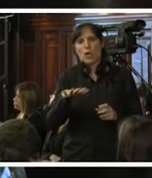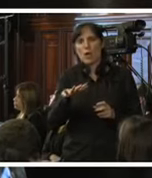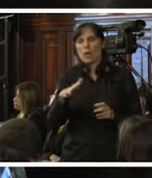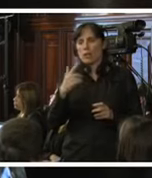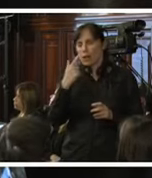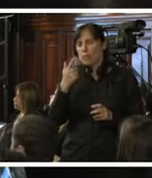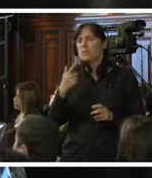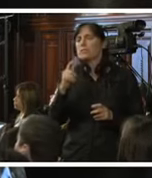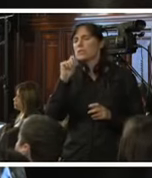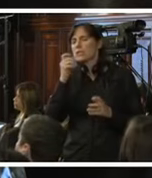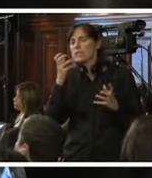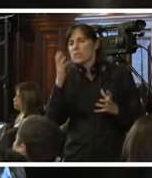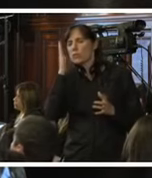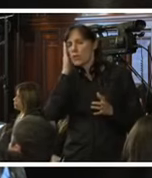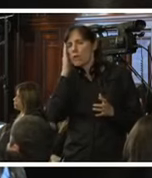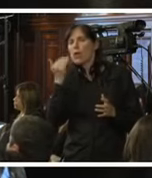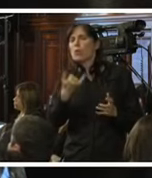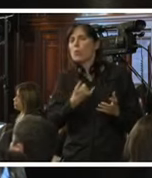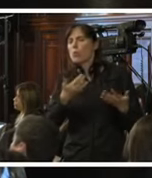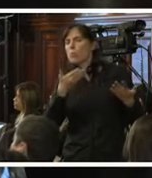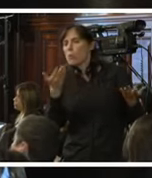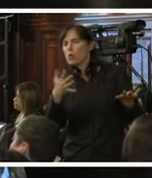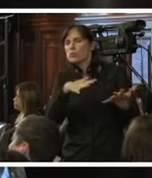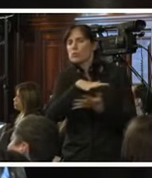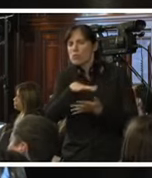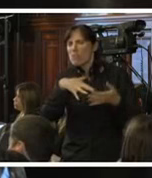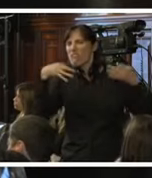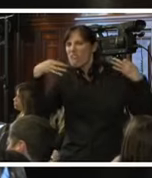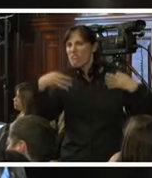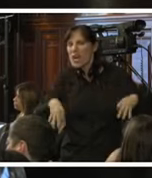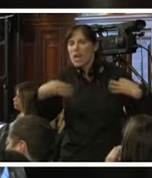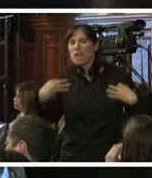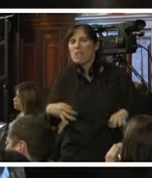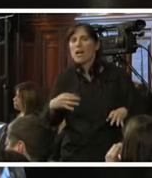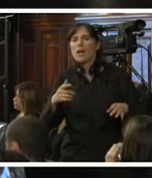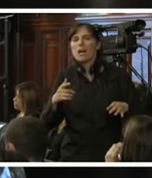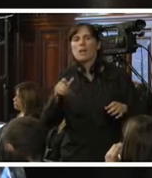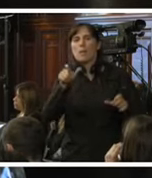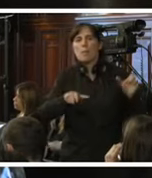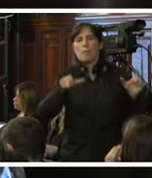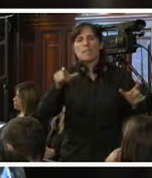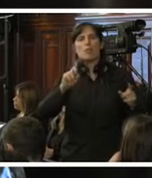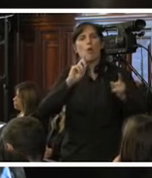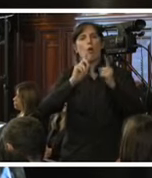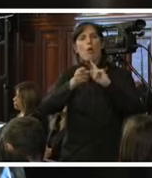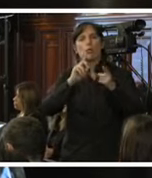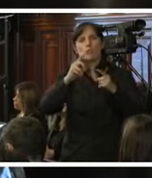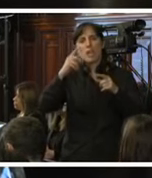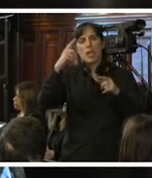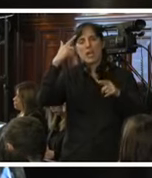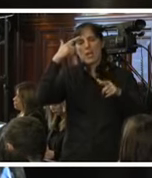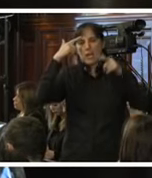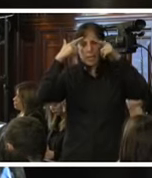gustaría muchísimo saber qué ha ocurrido realmente con la suerte de estos 11 campesinos que han